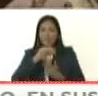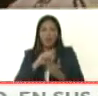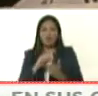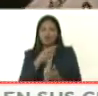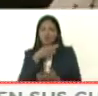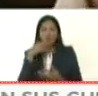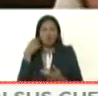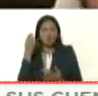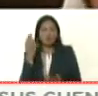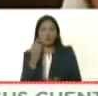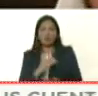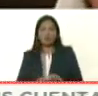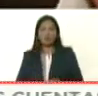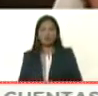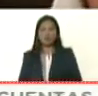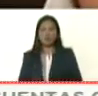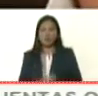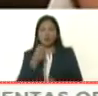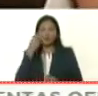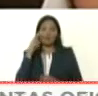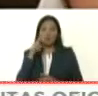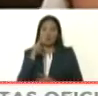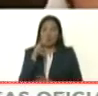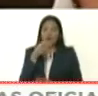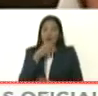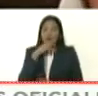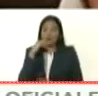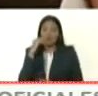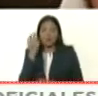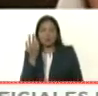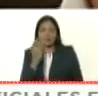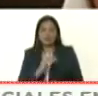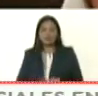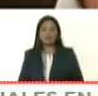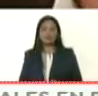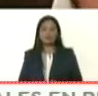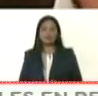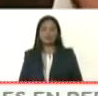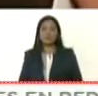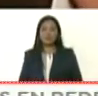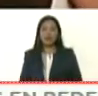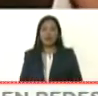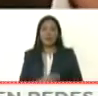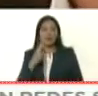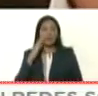exquisita. Se pierde de vista. Una tardecita así.